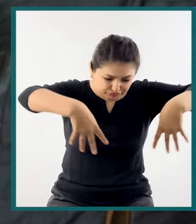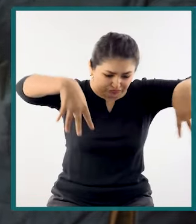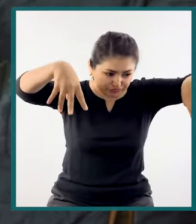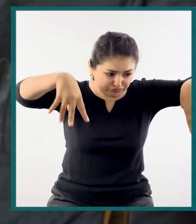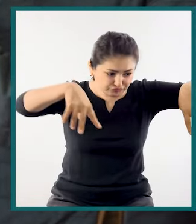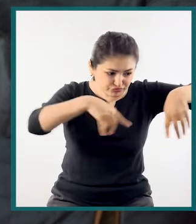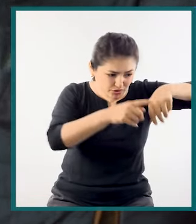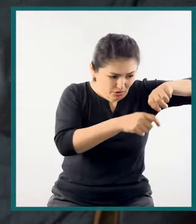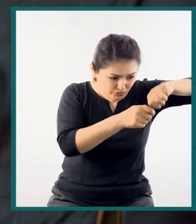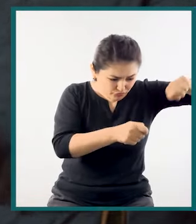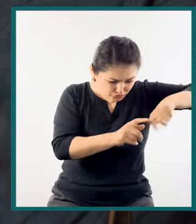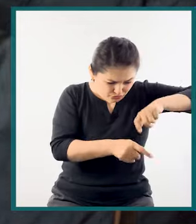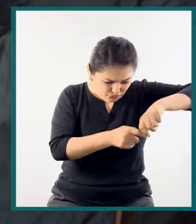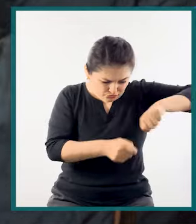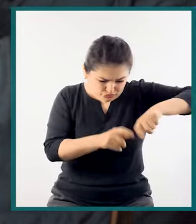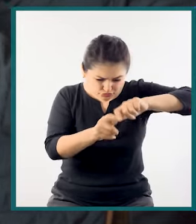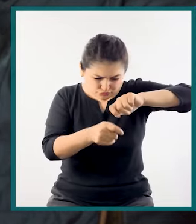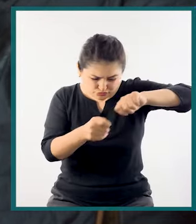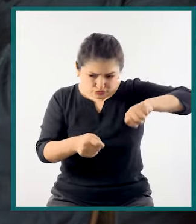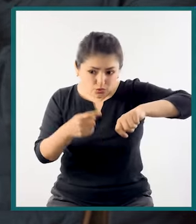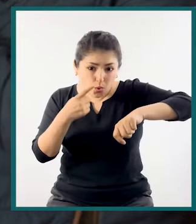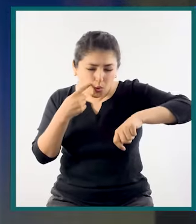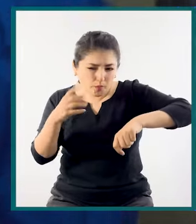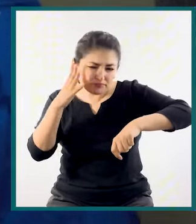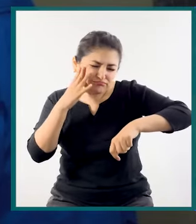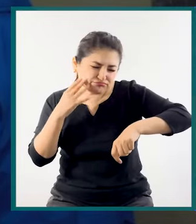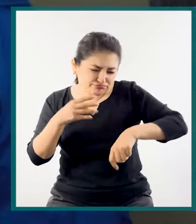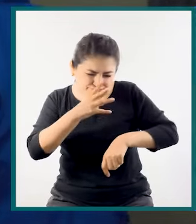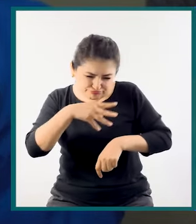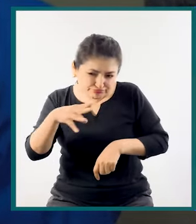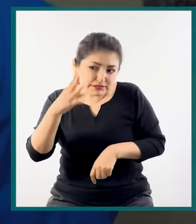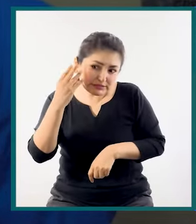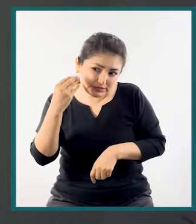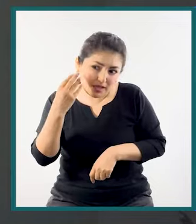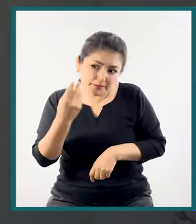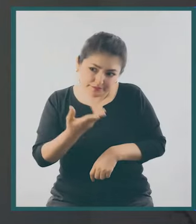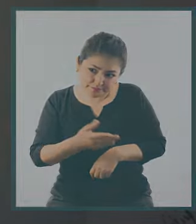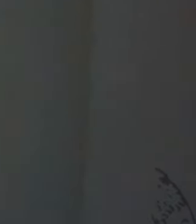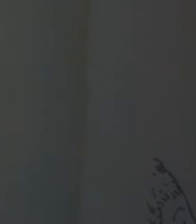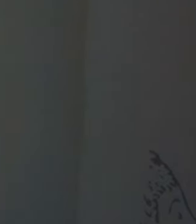y estos intérpretes que eran los quipucamayoc.